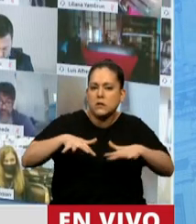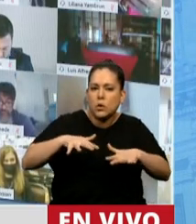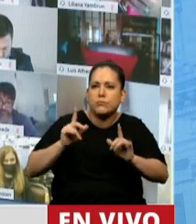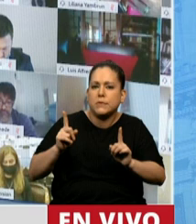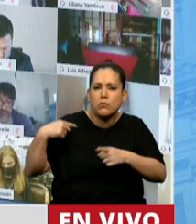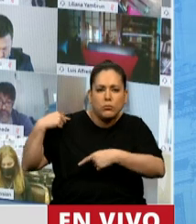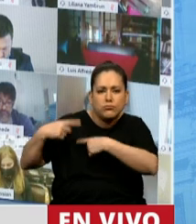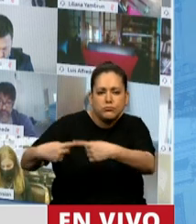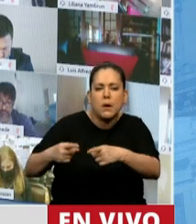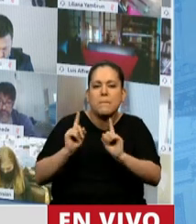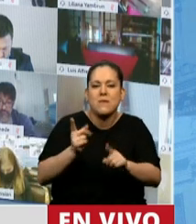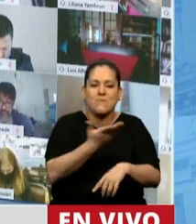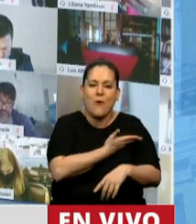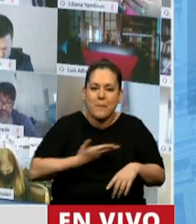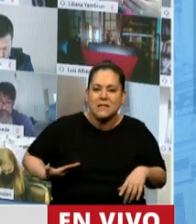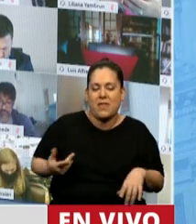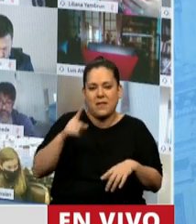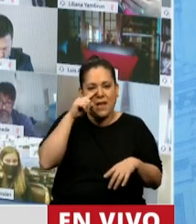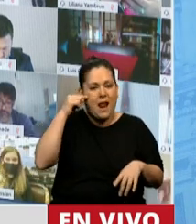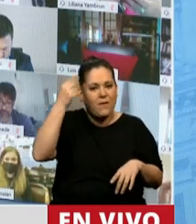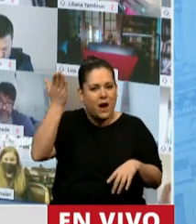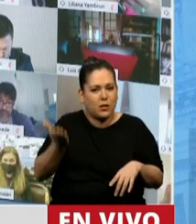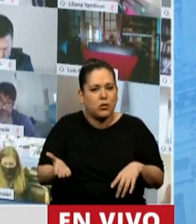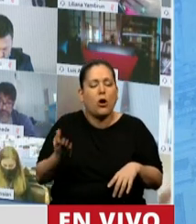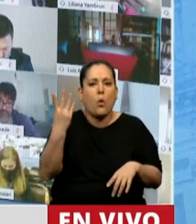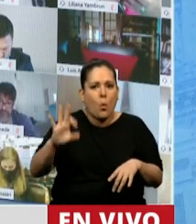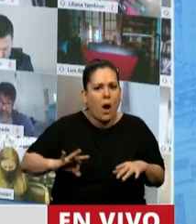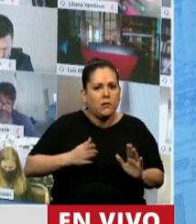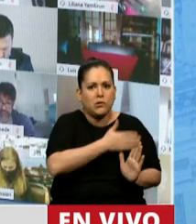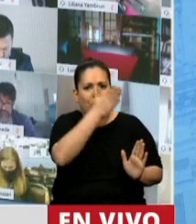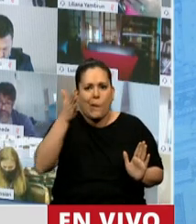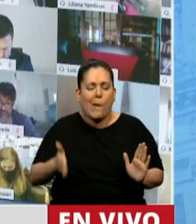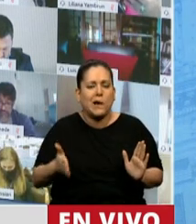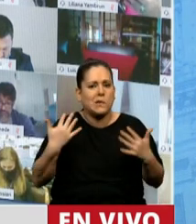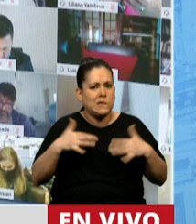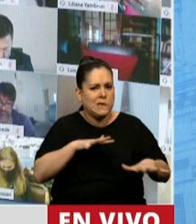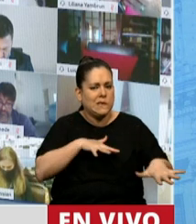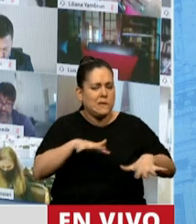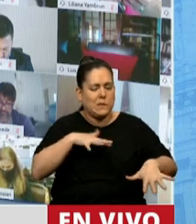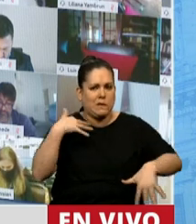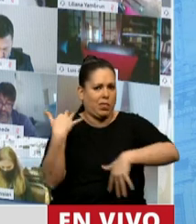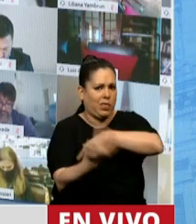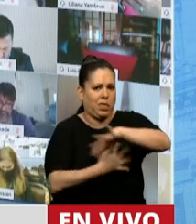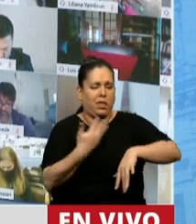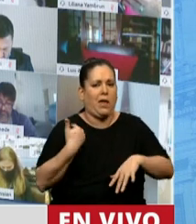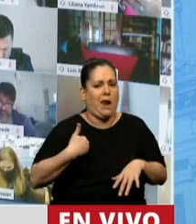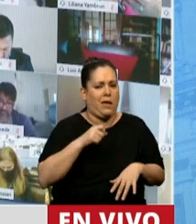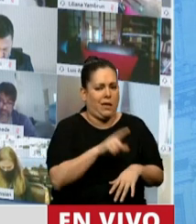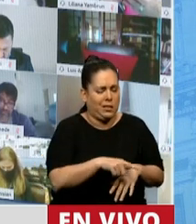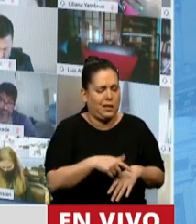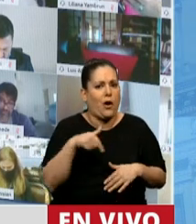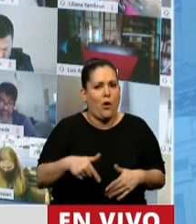con nuestro presidente Alberto Fernández Después de 4 años de catástrofe neoliberal en la Argentina